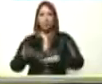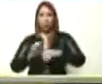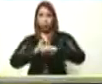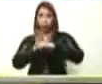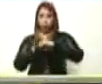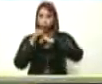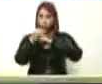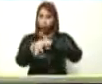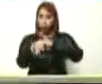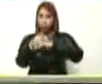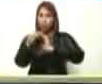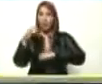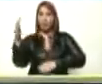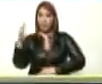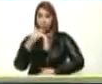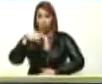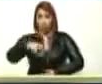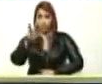llegó.